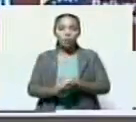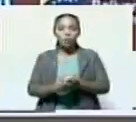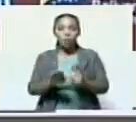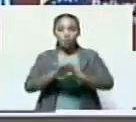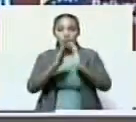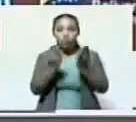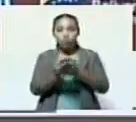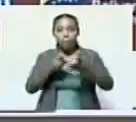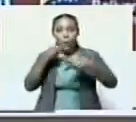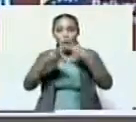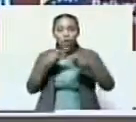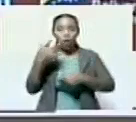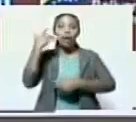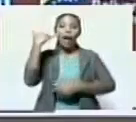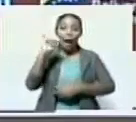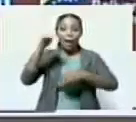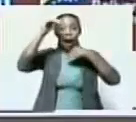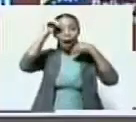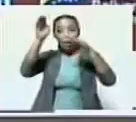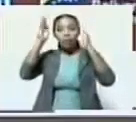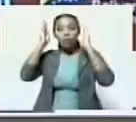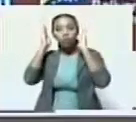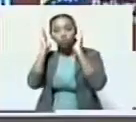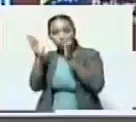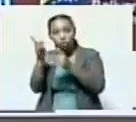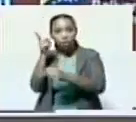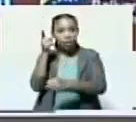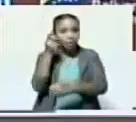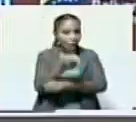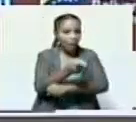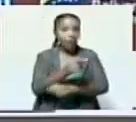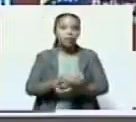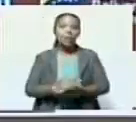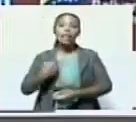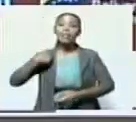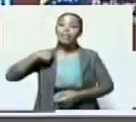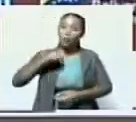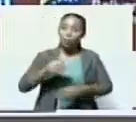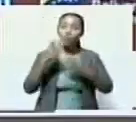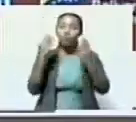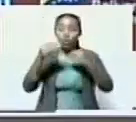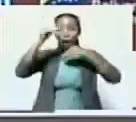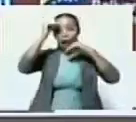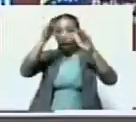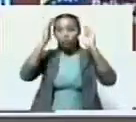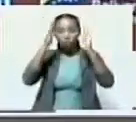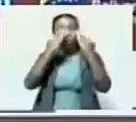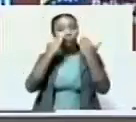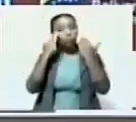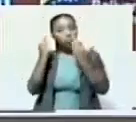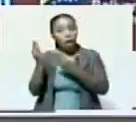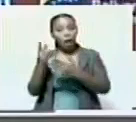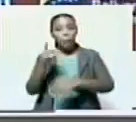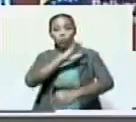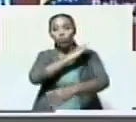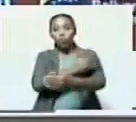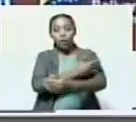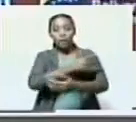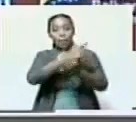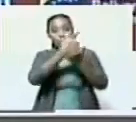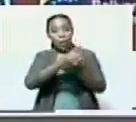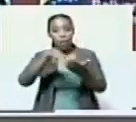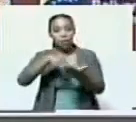geopolítico, que tenemos que prestarle atención, que tenemos que prestarle mucha atención. Y por eso la Fuerza Armada Nacional